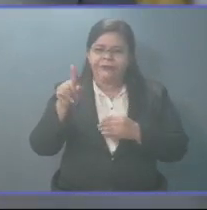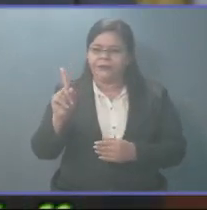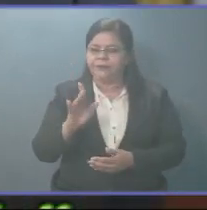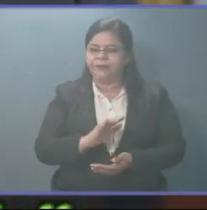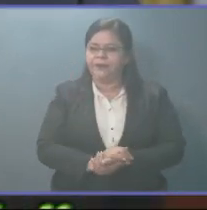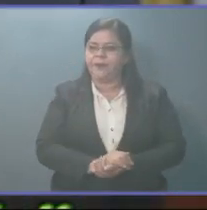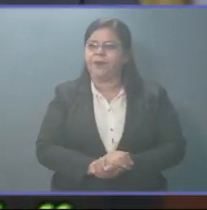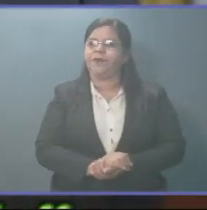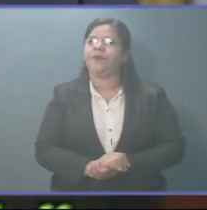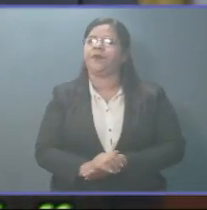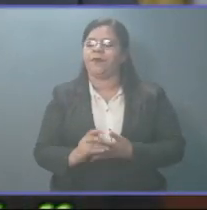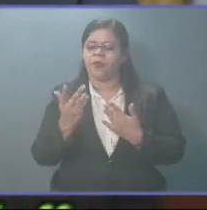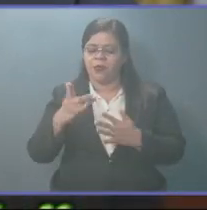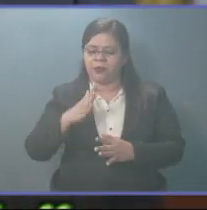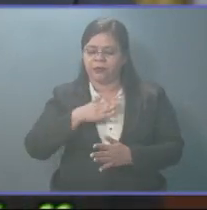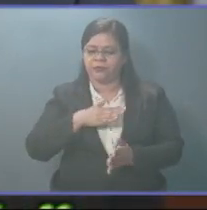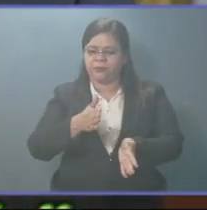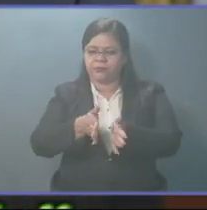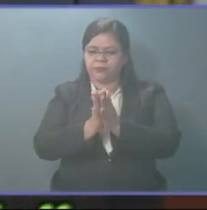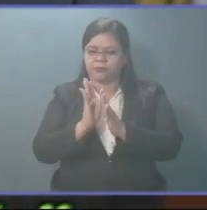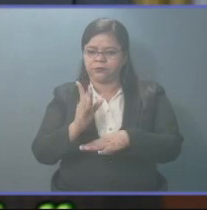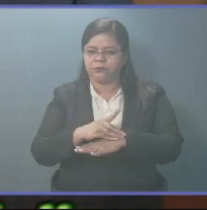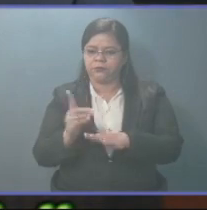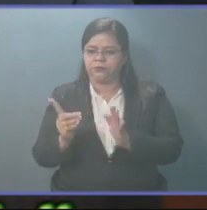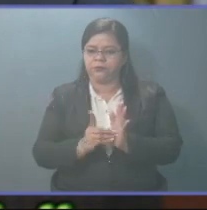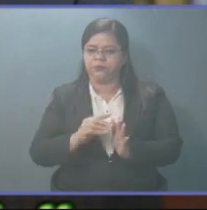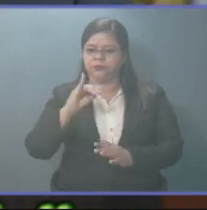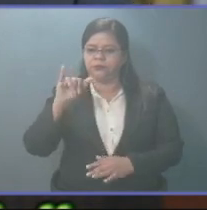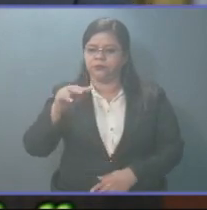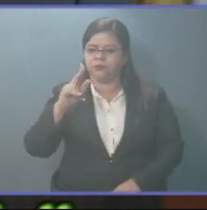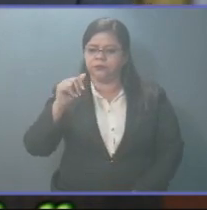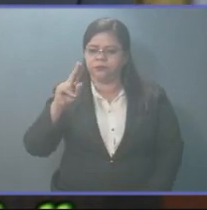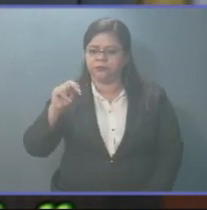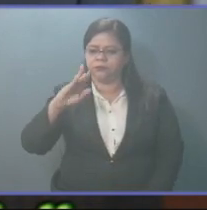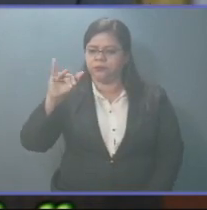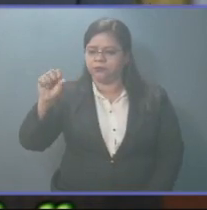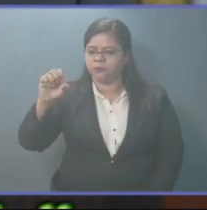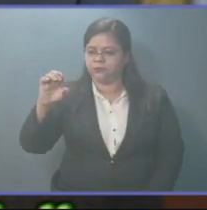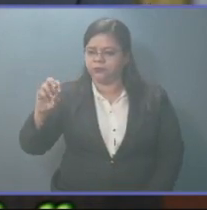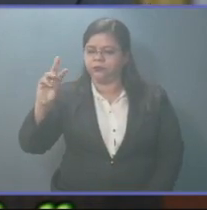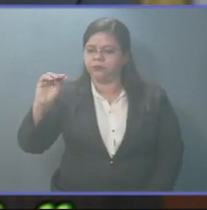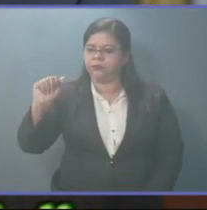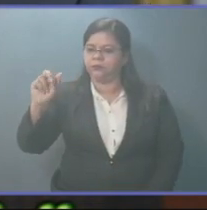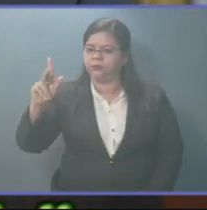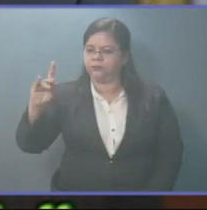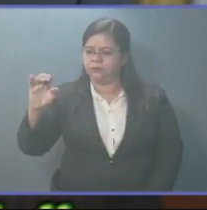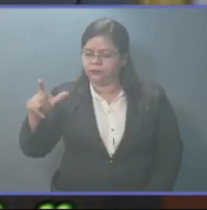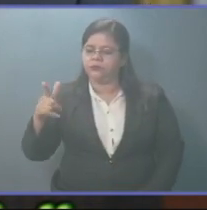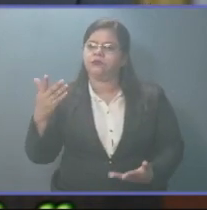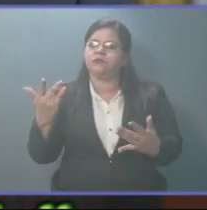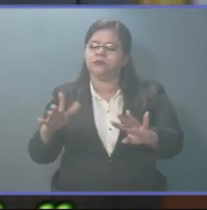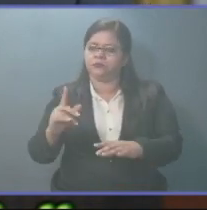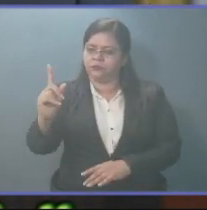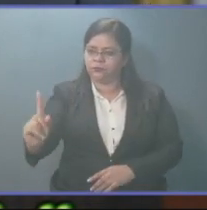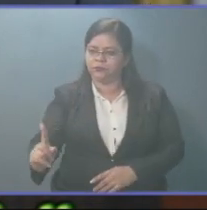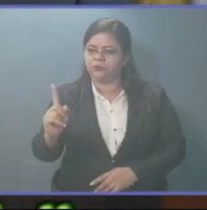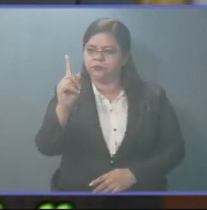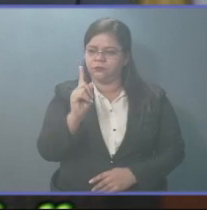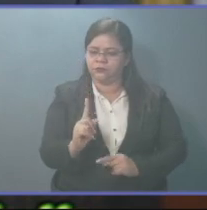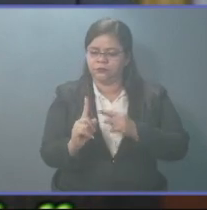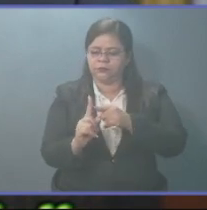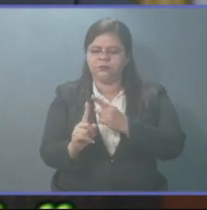1692-1-2020-1, el cual contiene la solicitud del diputado Juan José Martel. En el sentido, se convoque al superintendente del